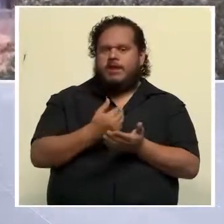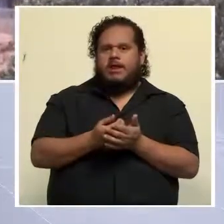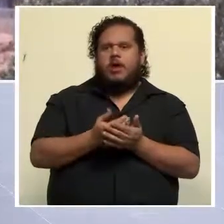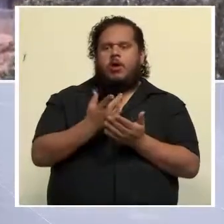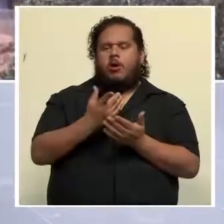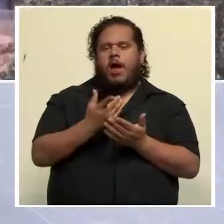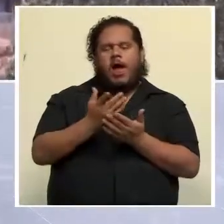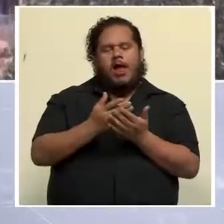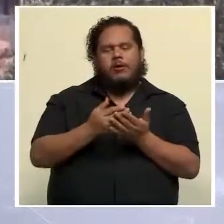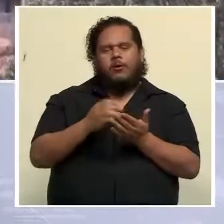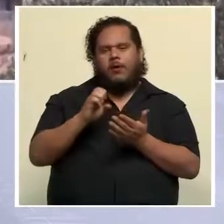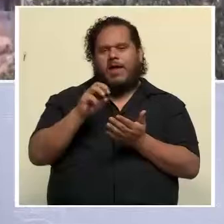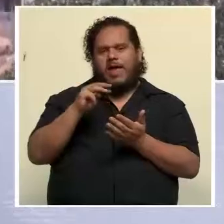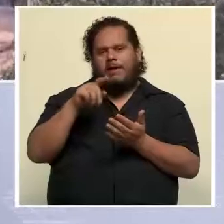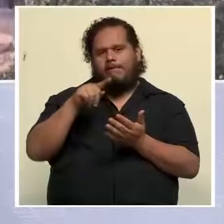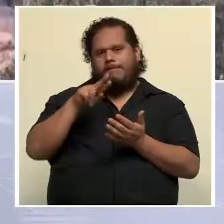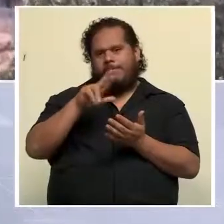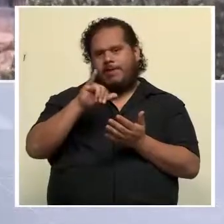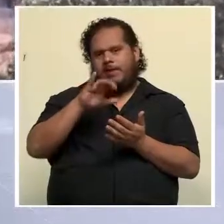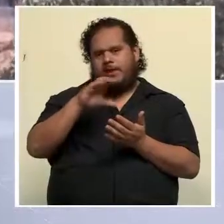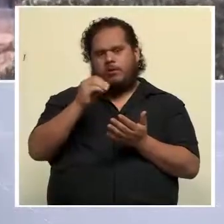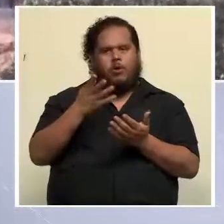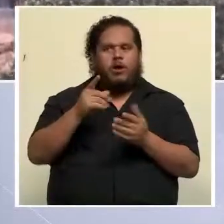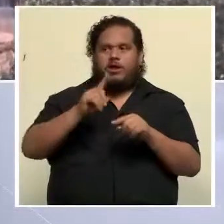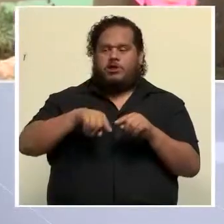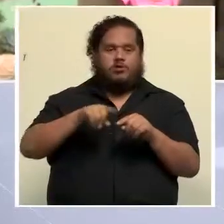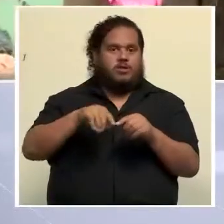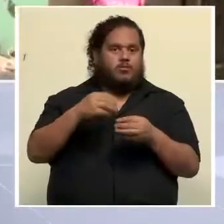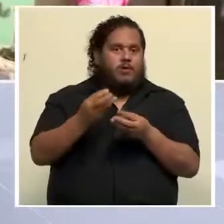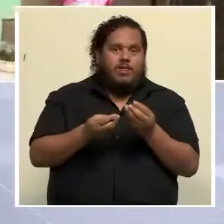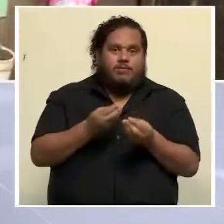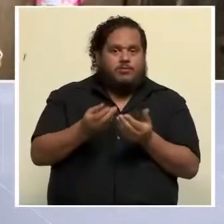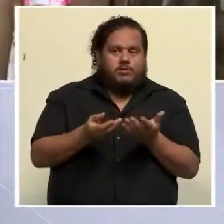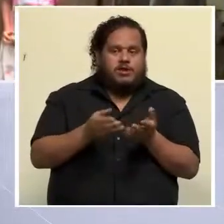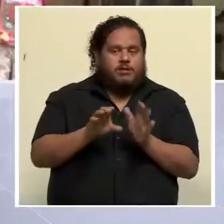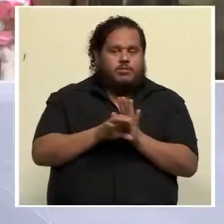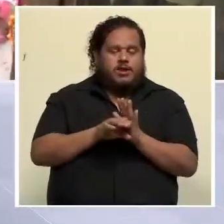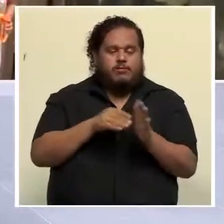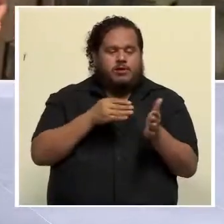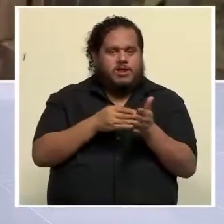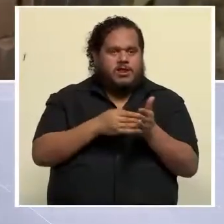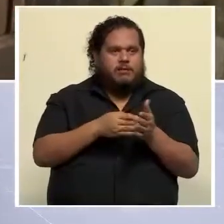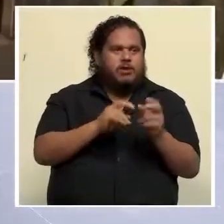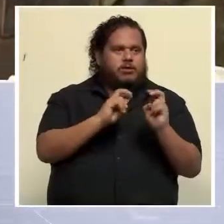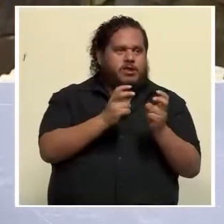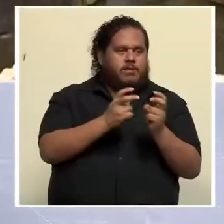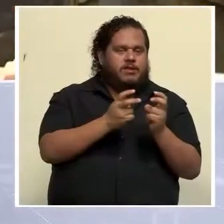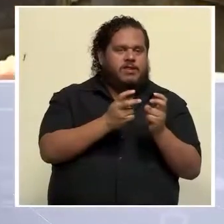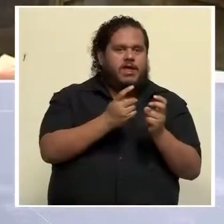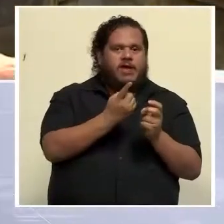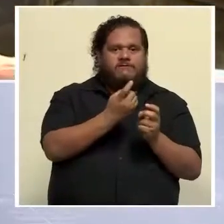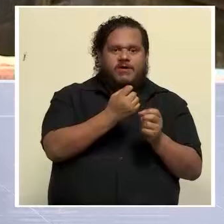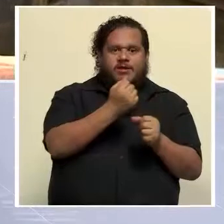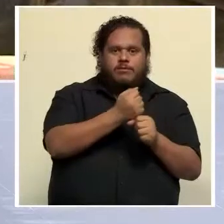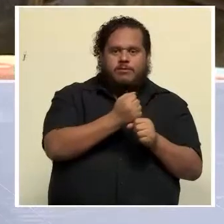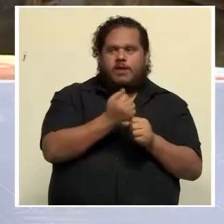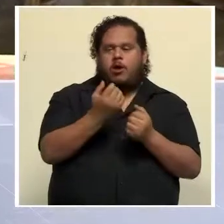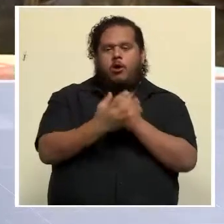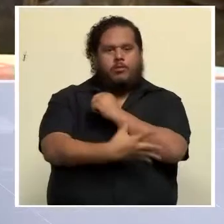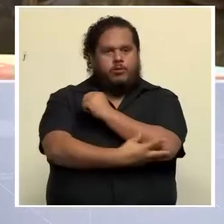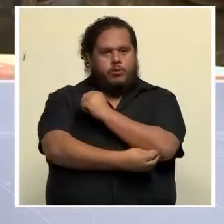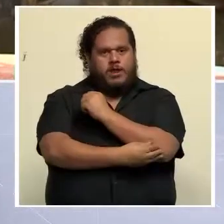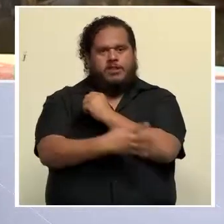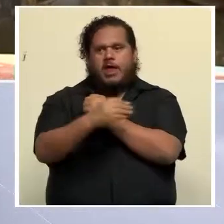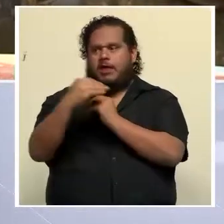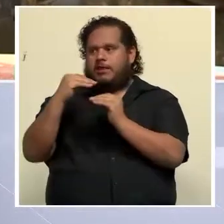empírica y lo que se pudiera plantear ejecutar desde algunas de las aristas que afectan tanto los temas de desempleo, pobreza y desigualdad, pero definitivamente